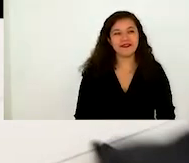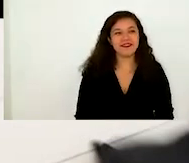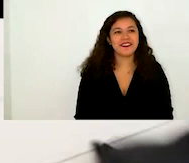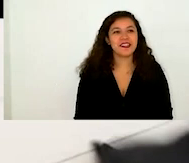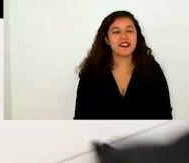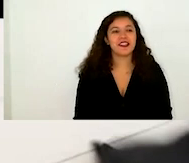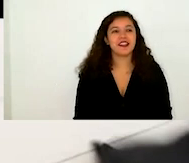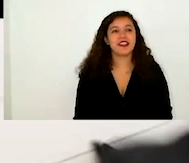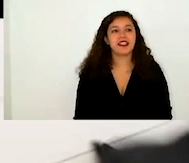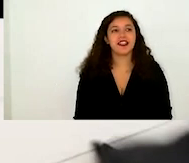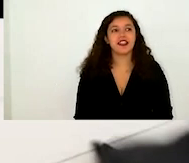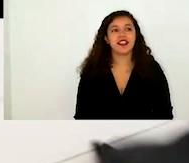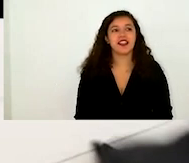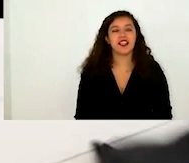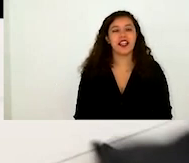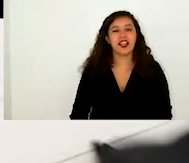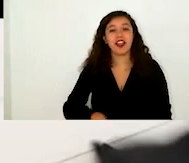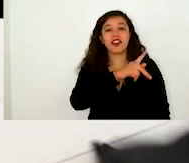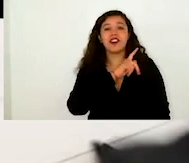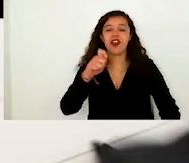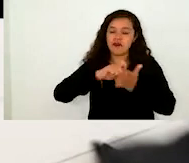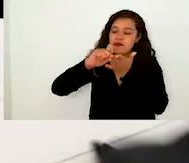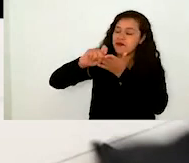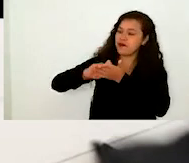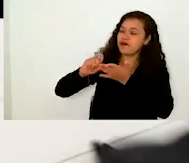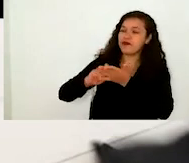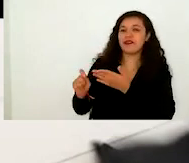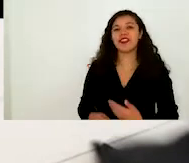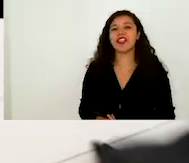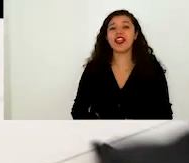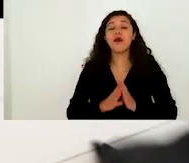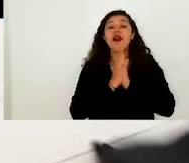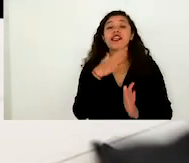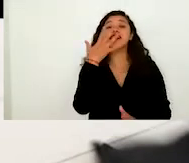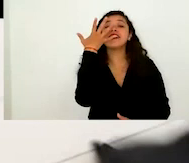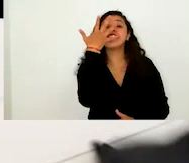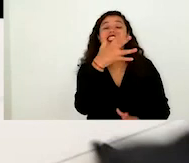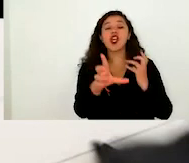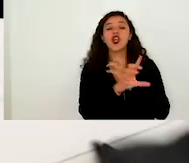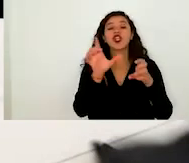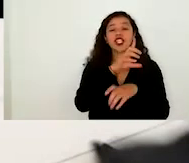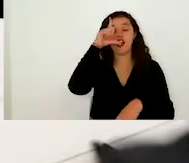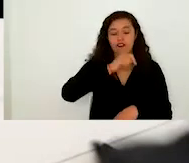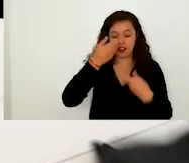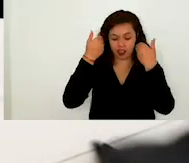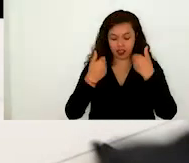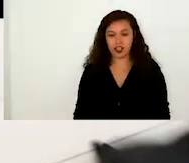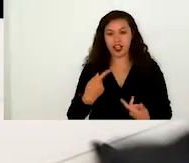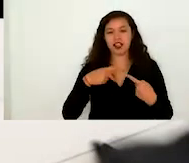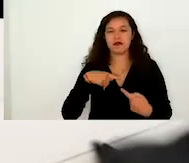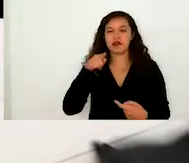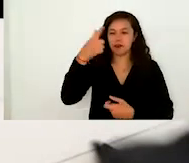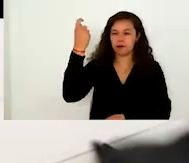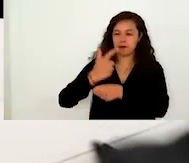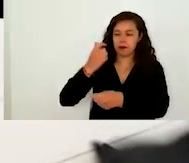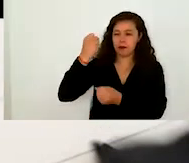todos absolutamente todos lo van a hacer le van a pedir cinco defectos a esta persona que ustedes creen que los